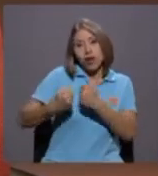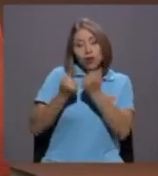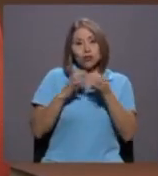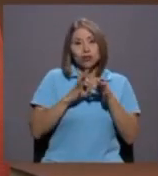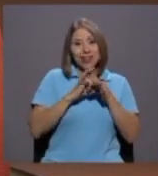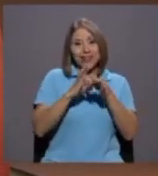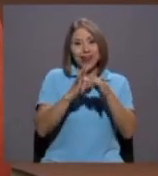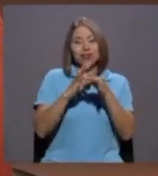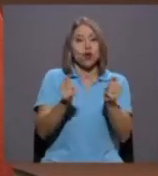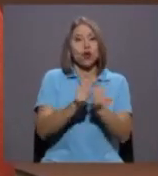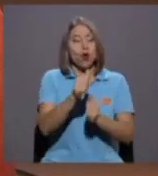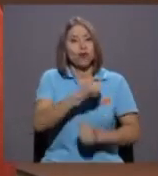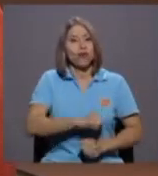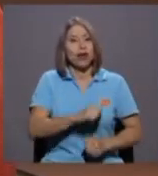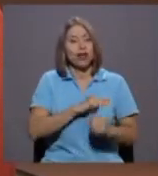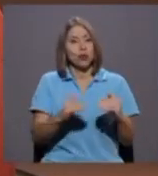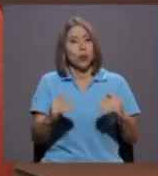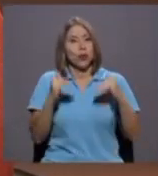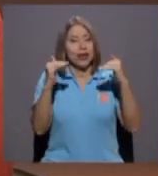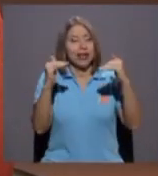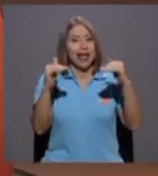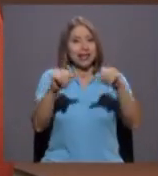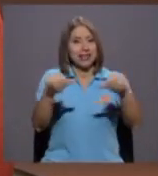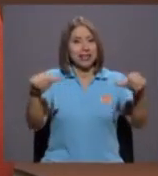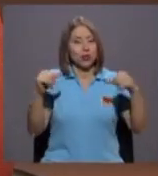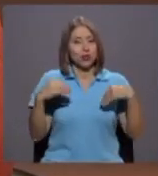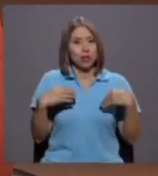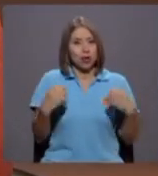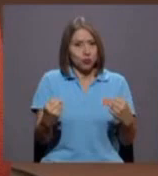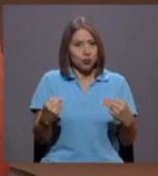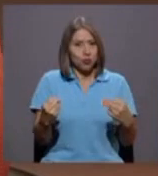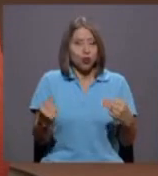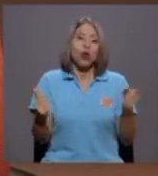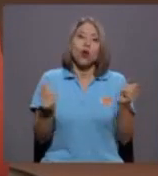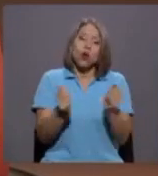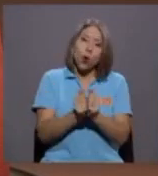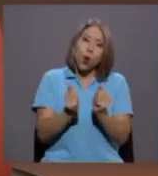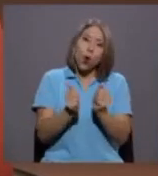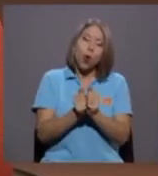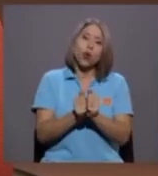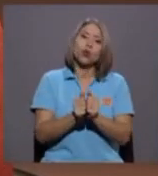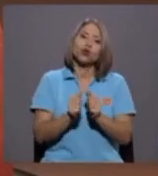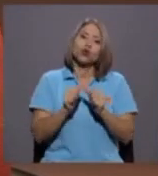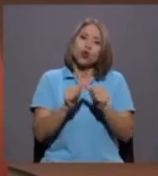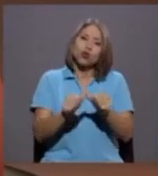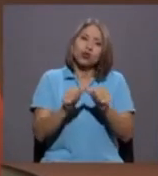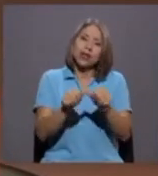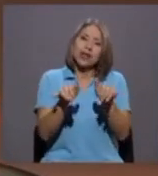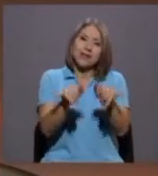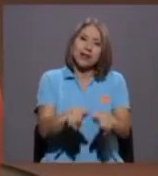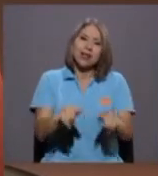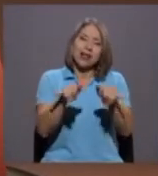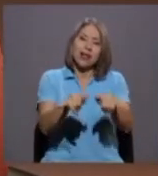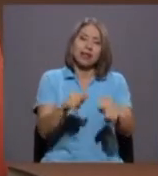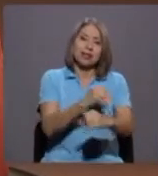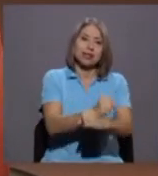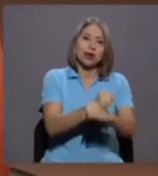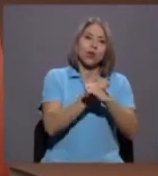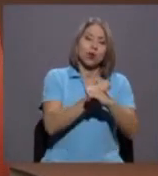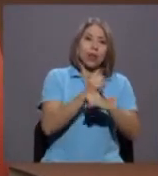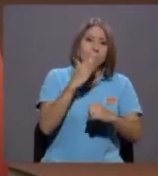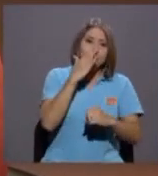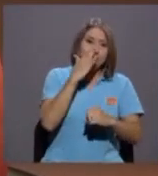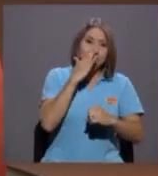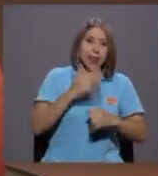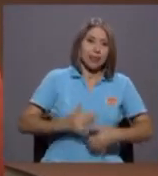con la rectoría del sector salud, tiene relación con la sostenibilidad del seguro de maternidad y de enfermedad, y